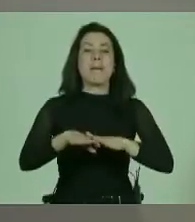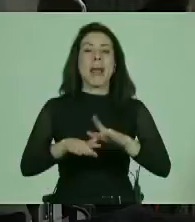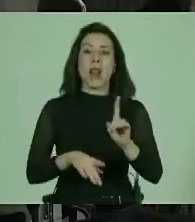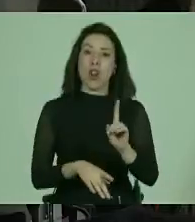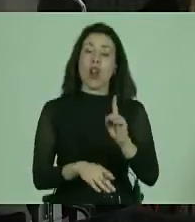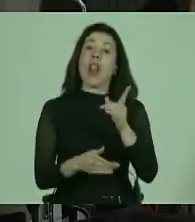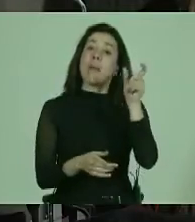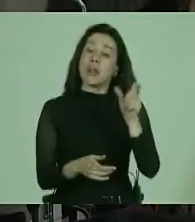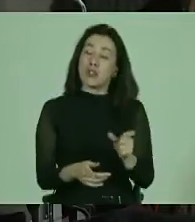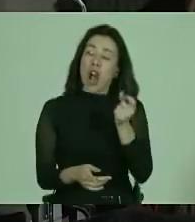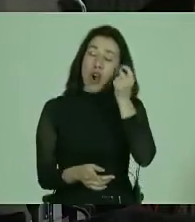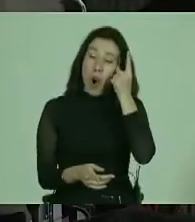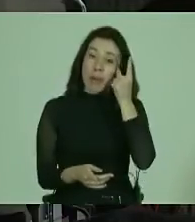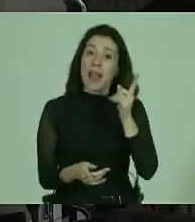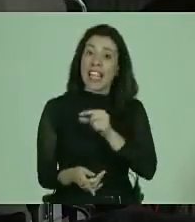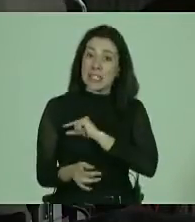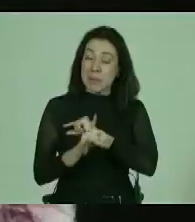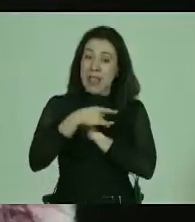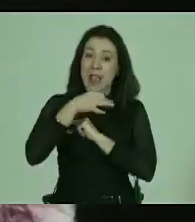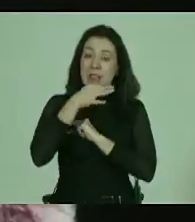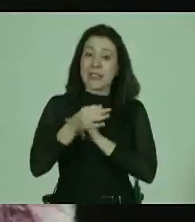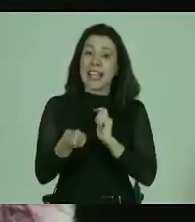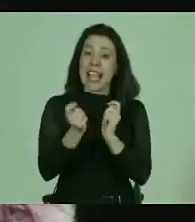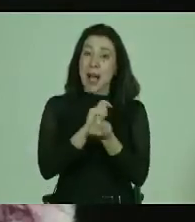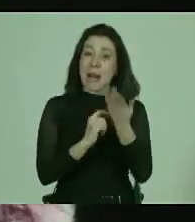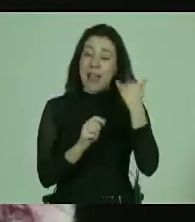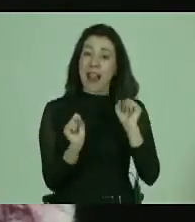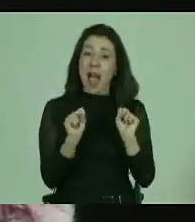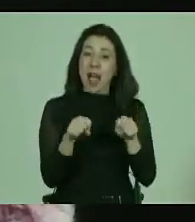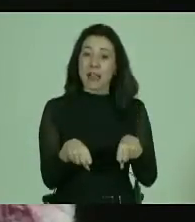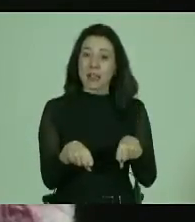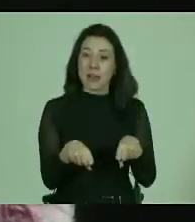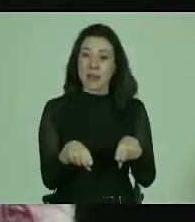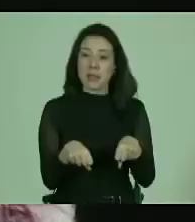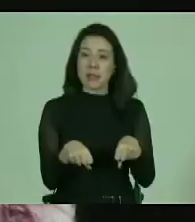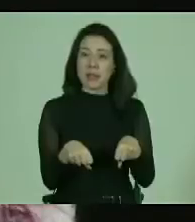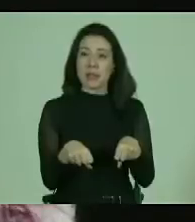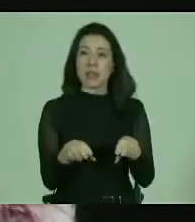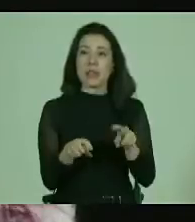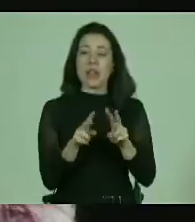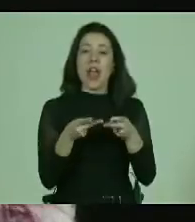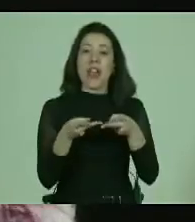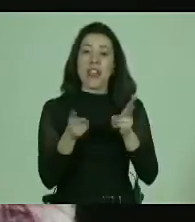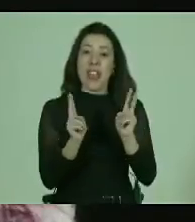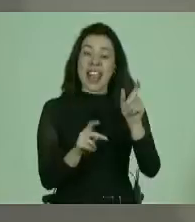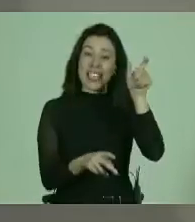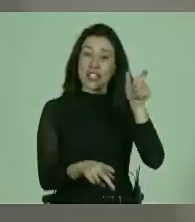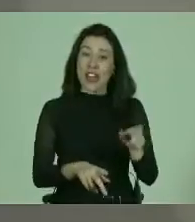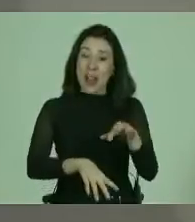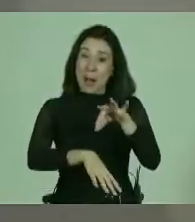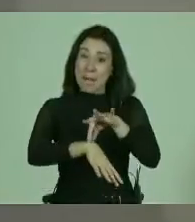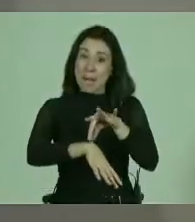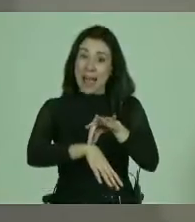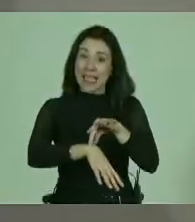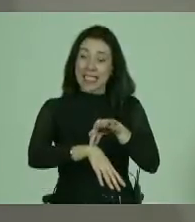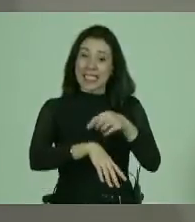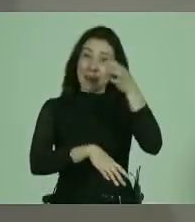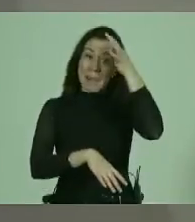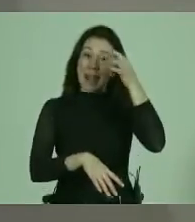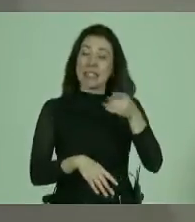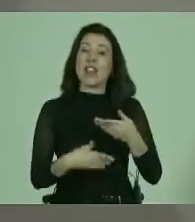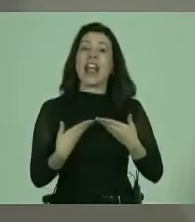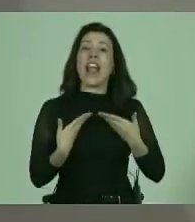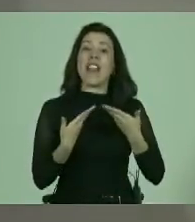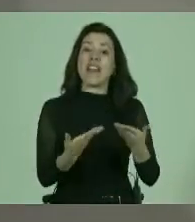en españa decimos que hemos pasado de que el consentimiento sea un derecho del paciente a que le dé la información